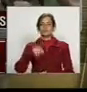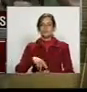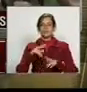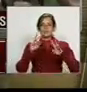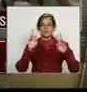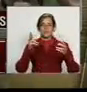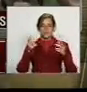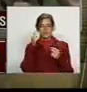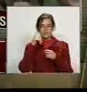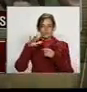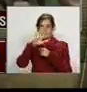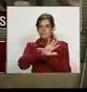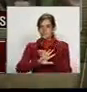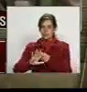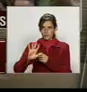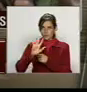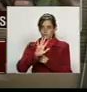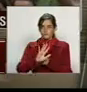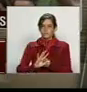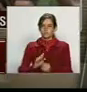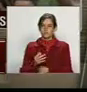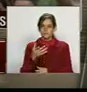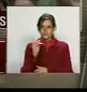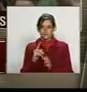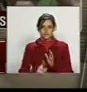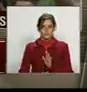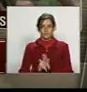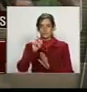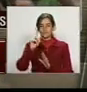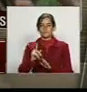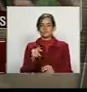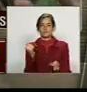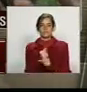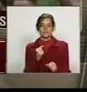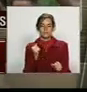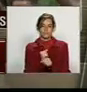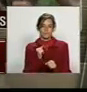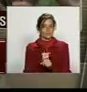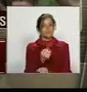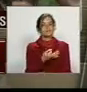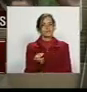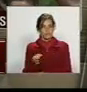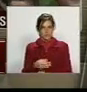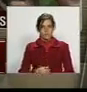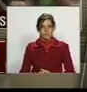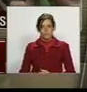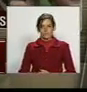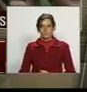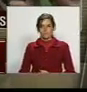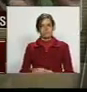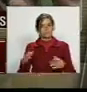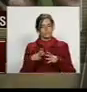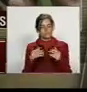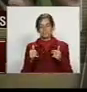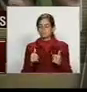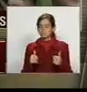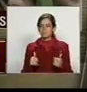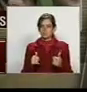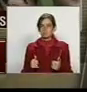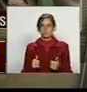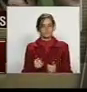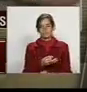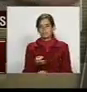pues, de la seguridad está desarrollando una labor excelente. En fin, todo muy bien, en